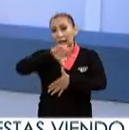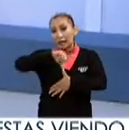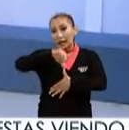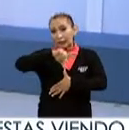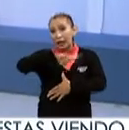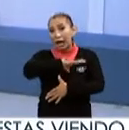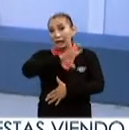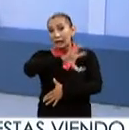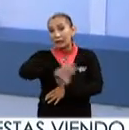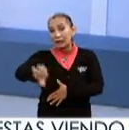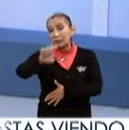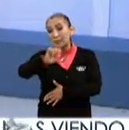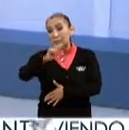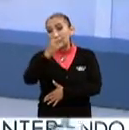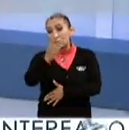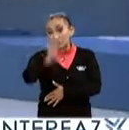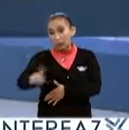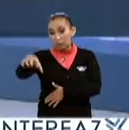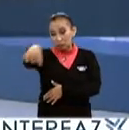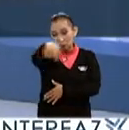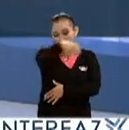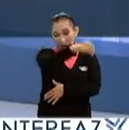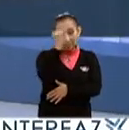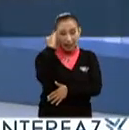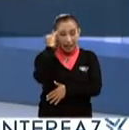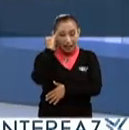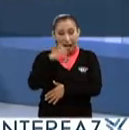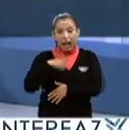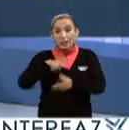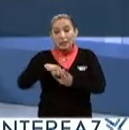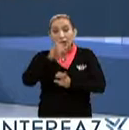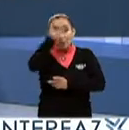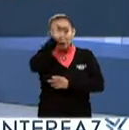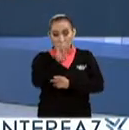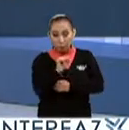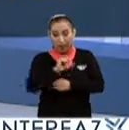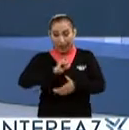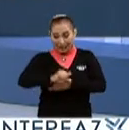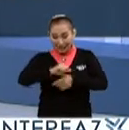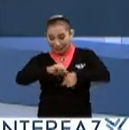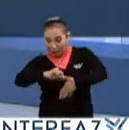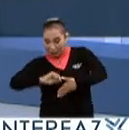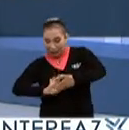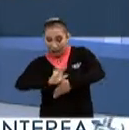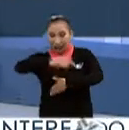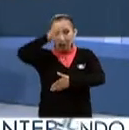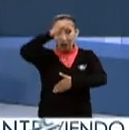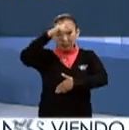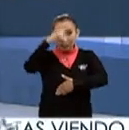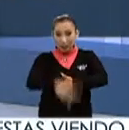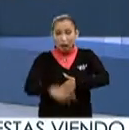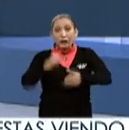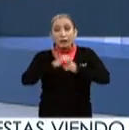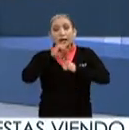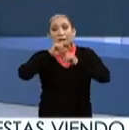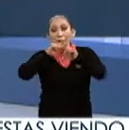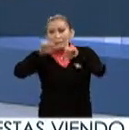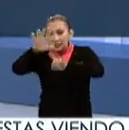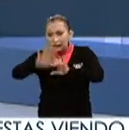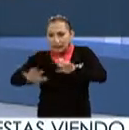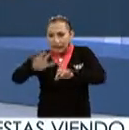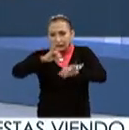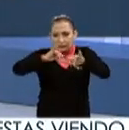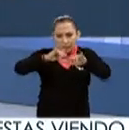Latina existen 522 pueblos indígenas que van desde el sur de Argentina hasta el norte de México, pasando por distintas